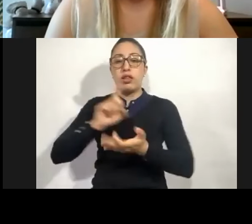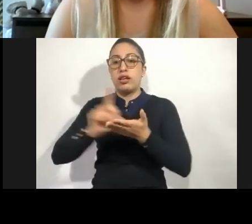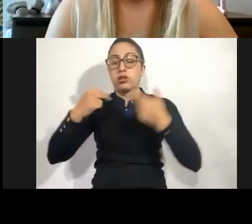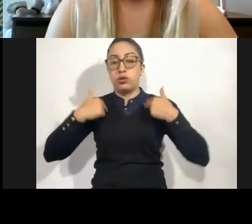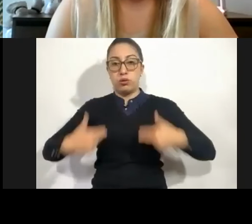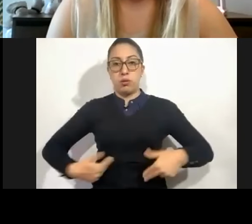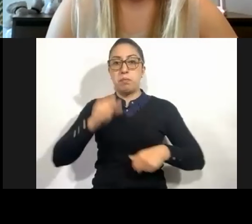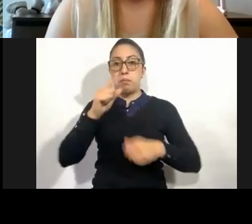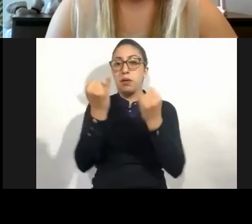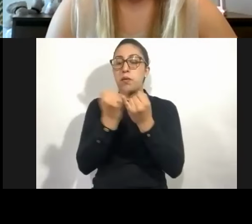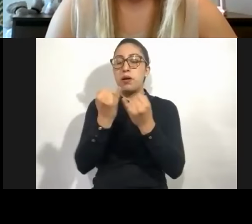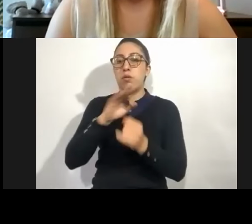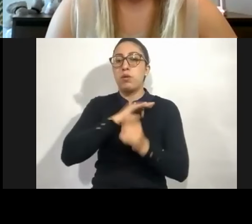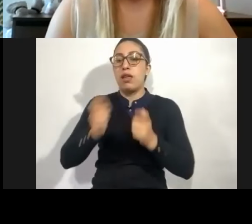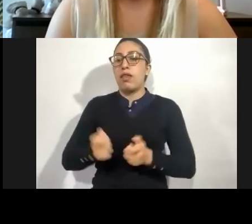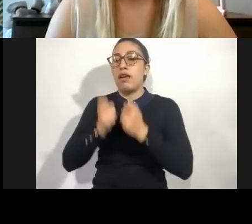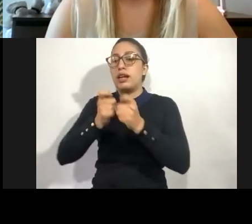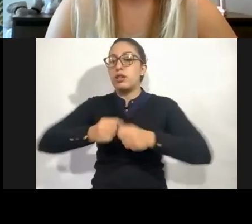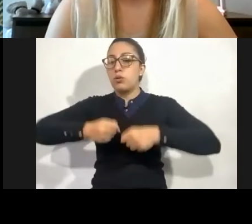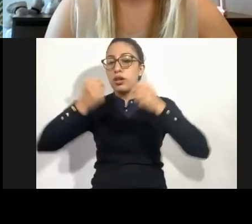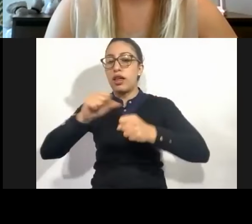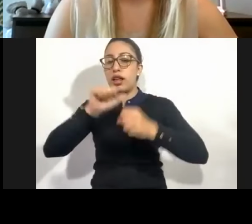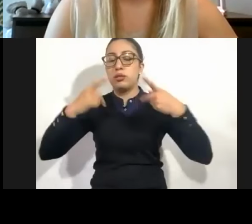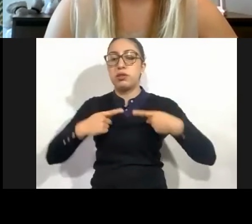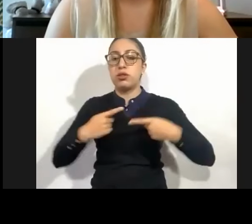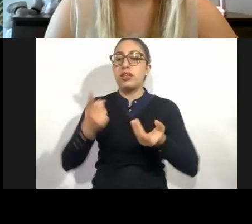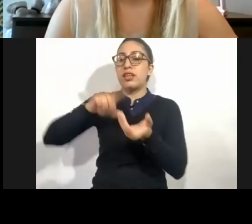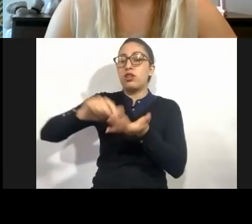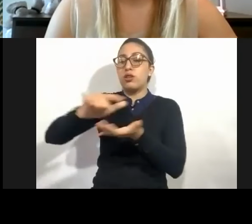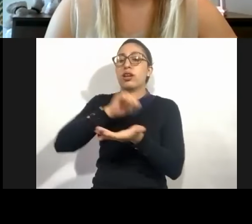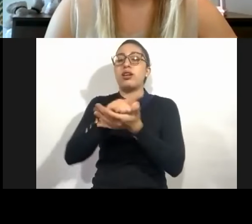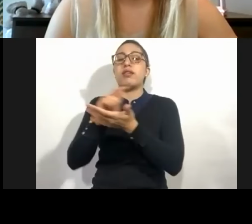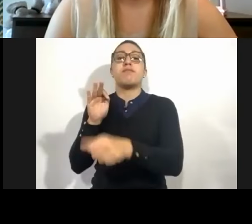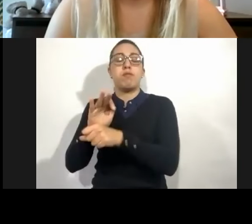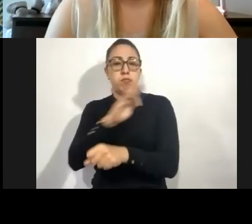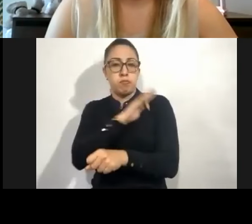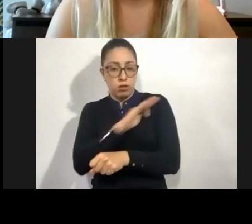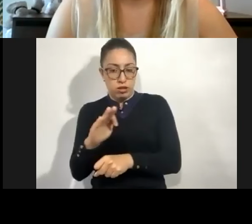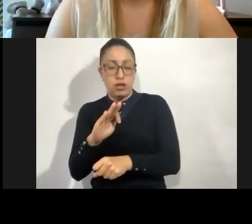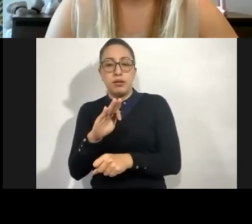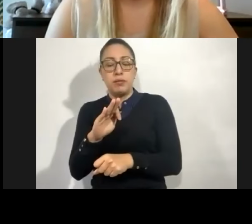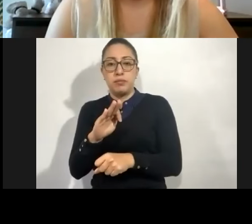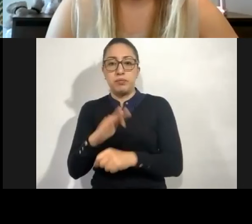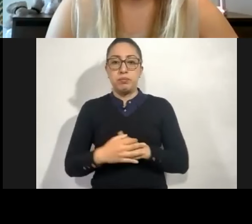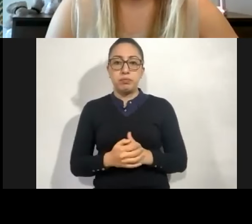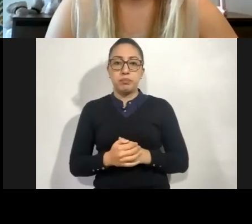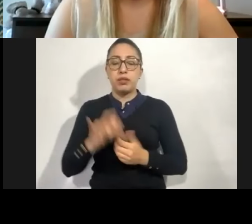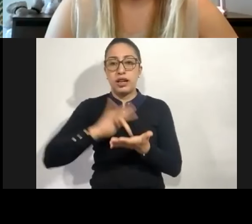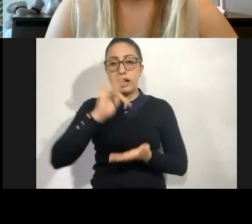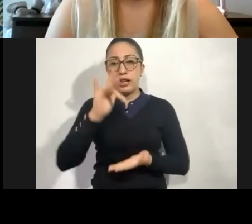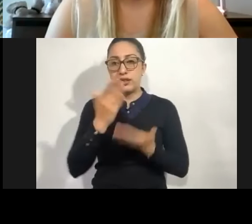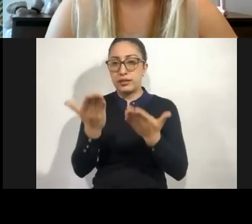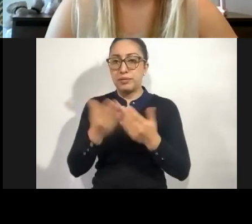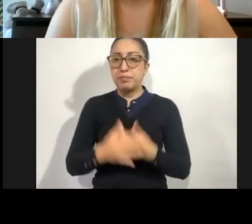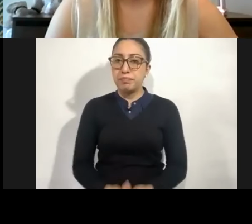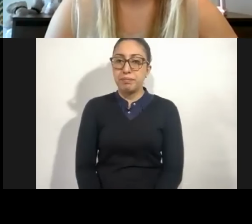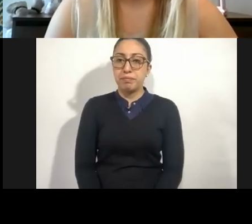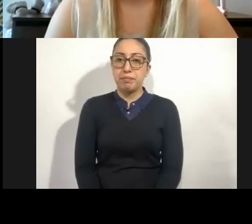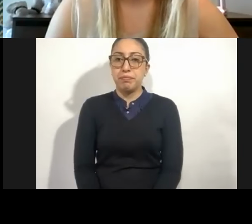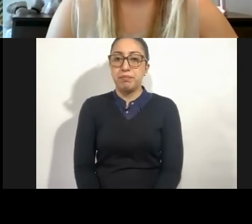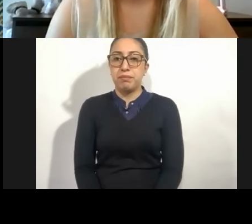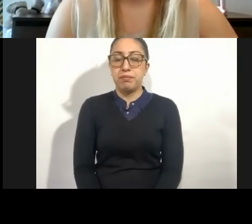seguridad jurídica de los contribuyentes y de la hacienda pública de la ciudad. Gracias. Es